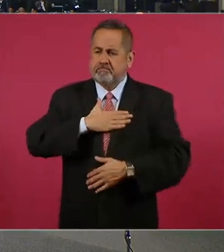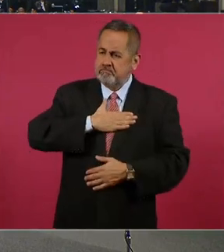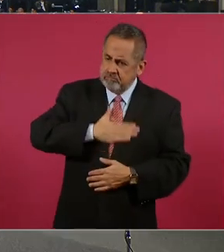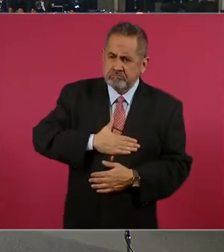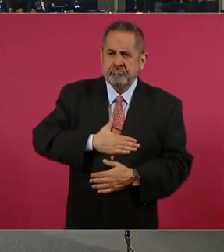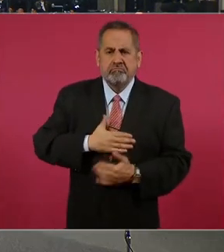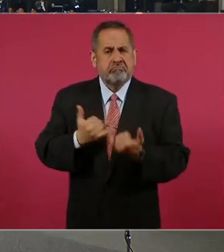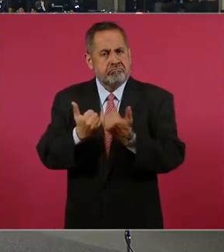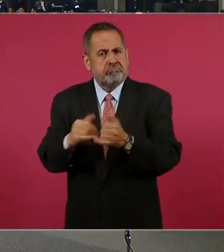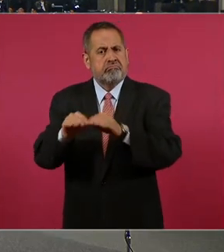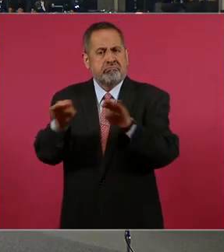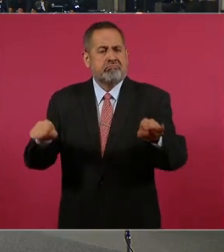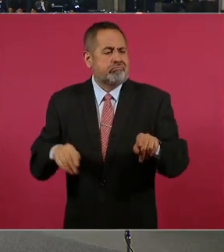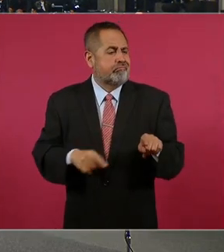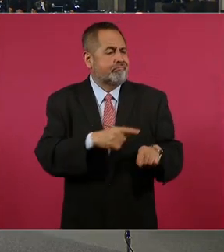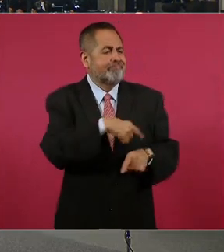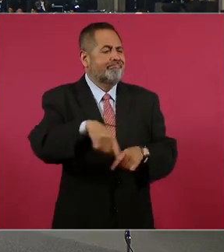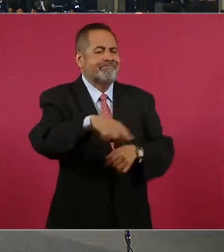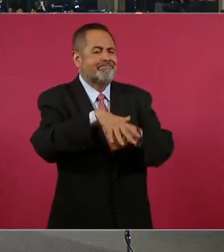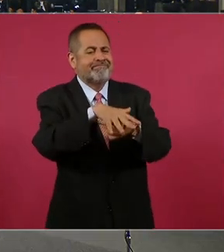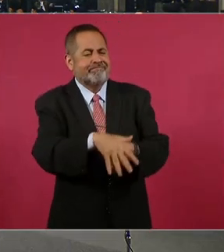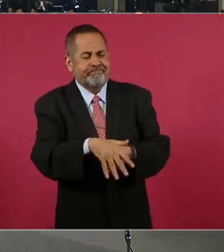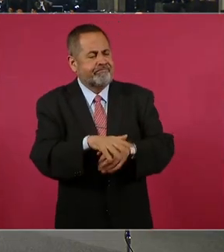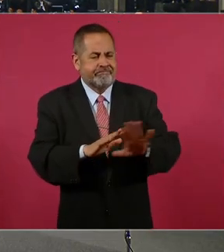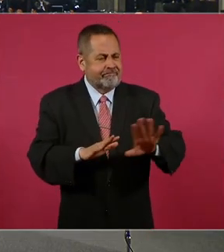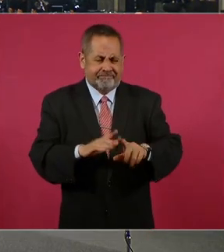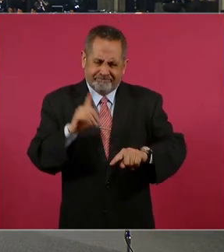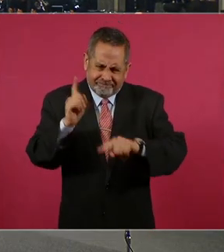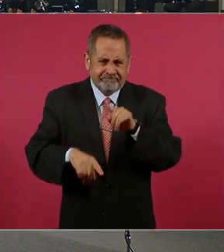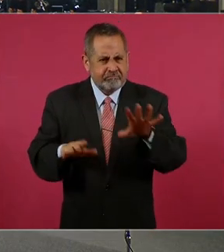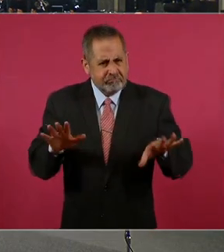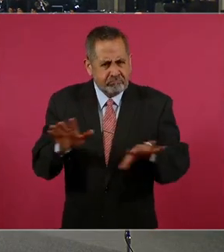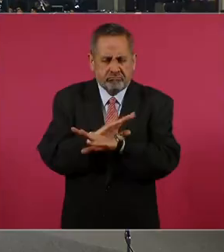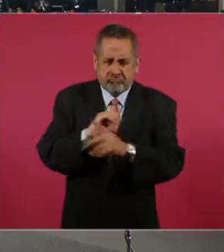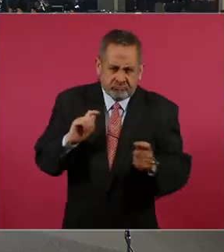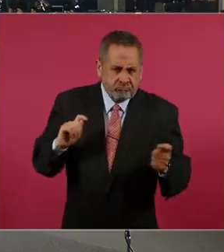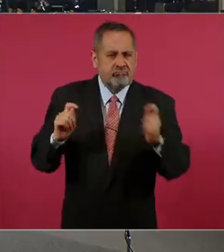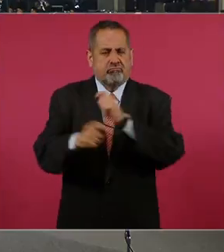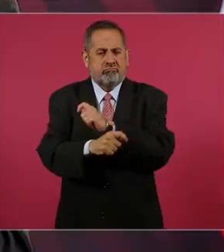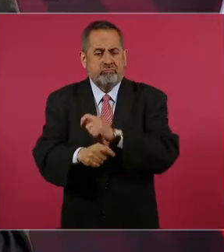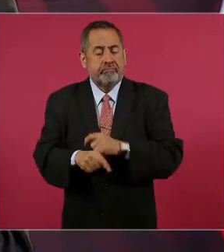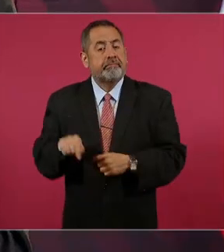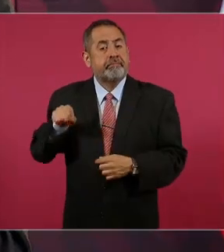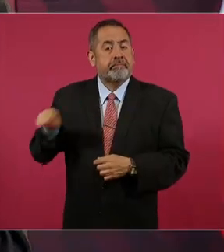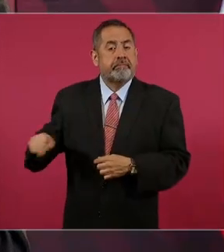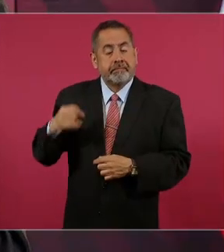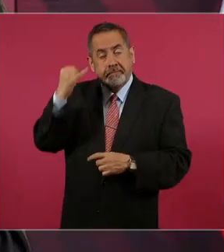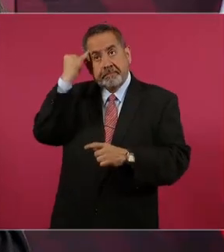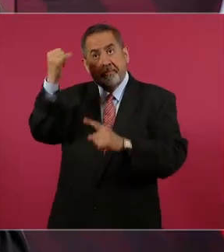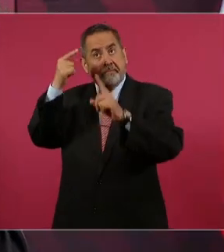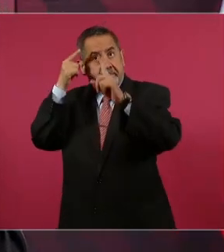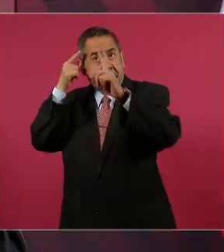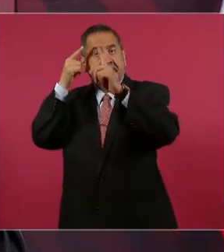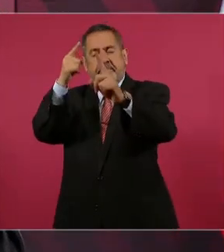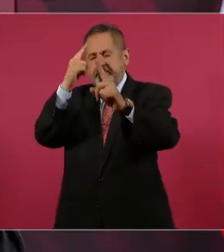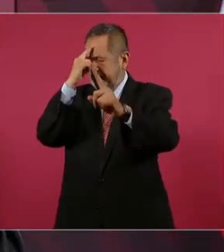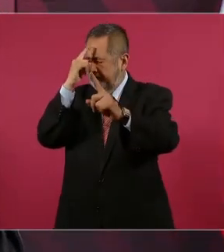opresión siempre es movido por ideales y principios,